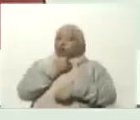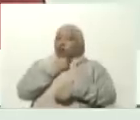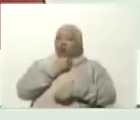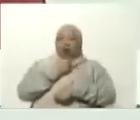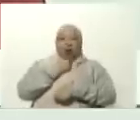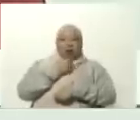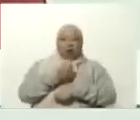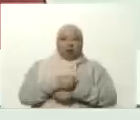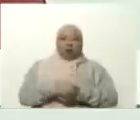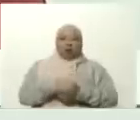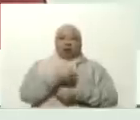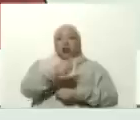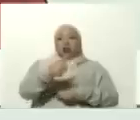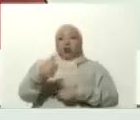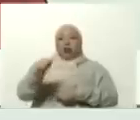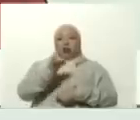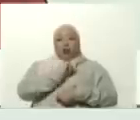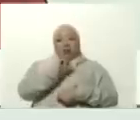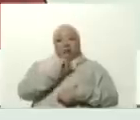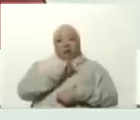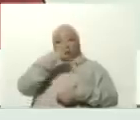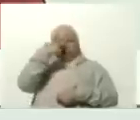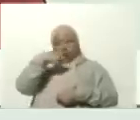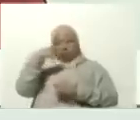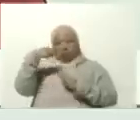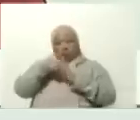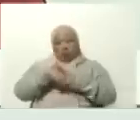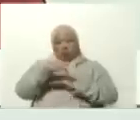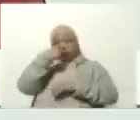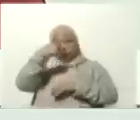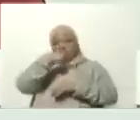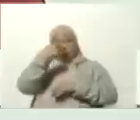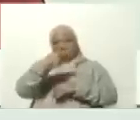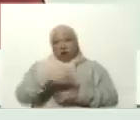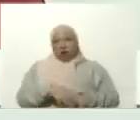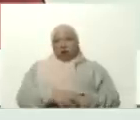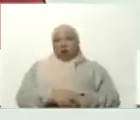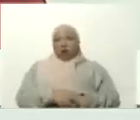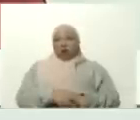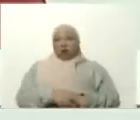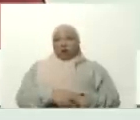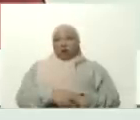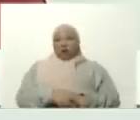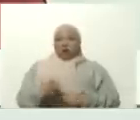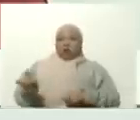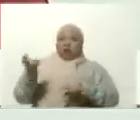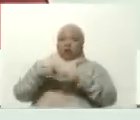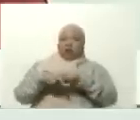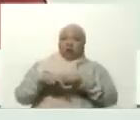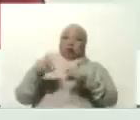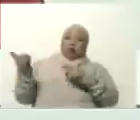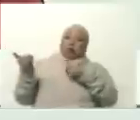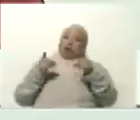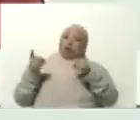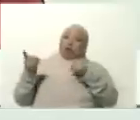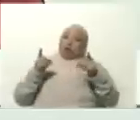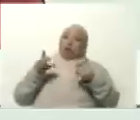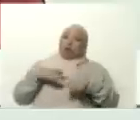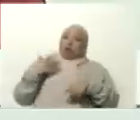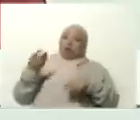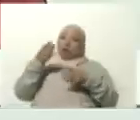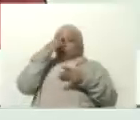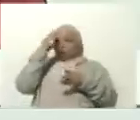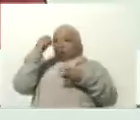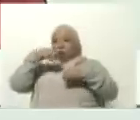Cada persona es una individualidad política. No son capaces de sentarse entre ellos y decir, nosotros dos estamos de